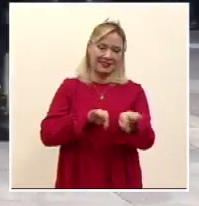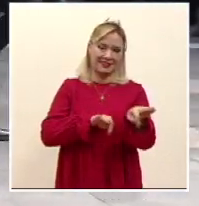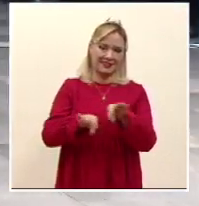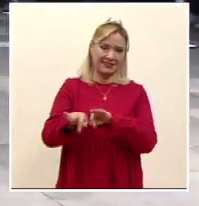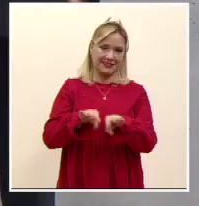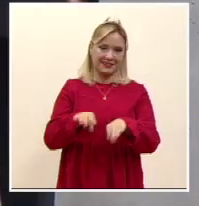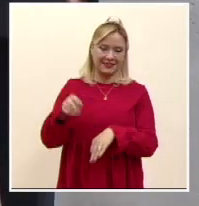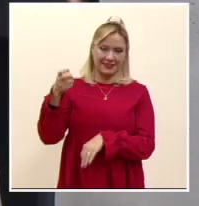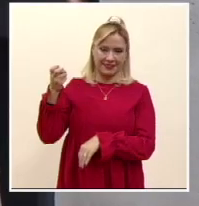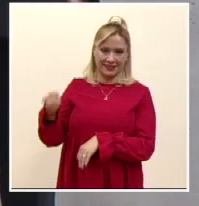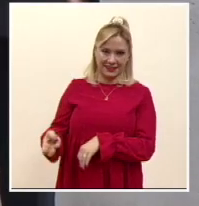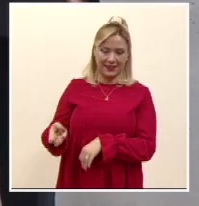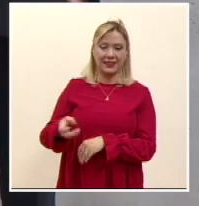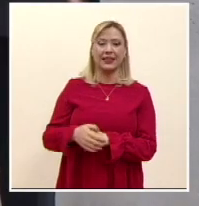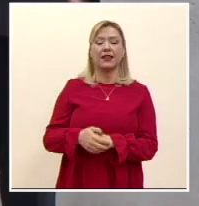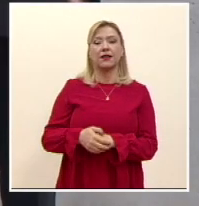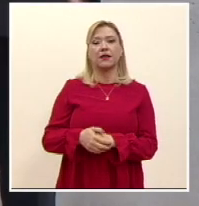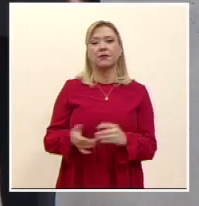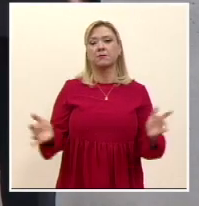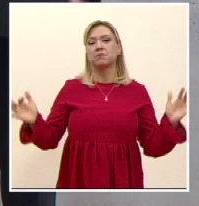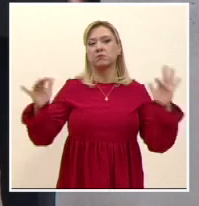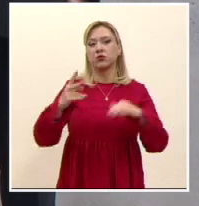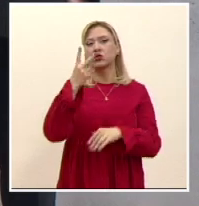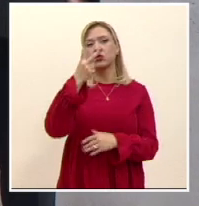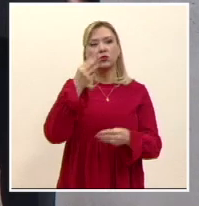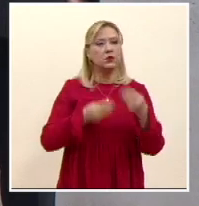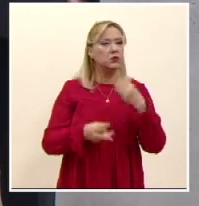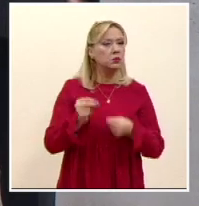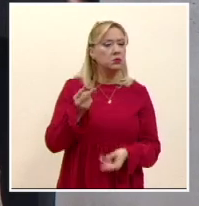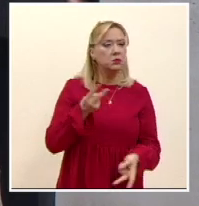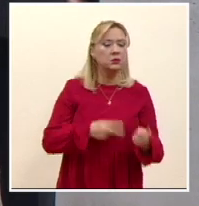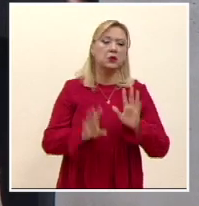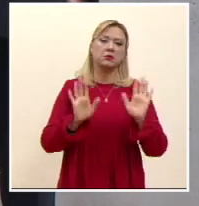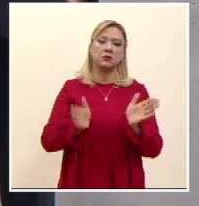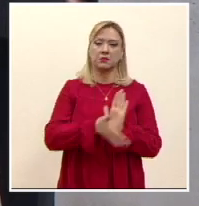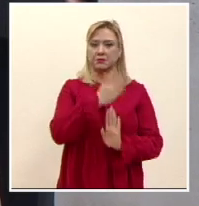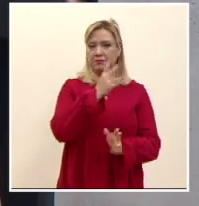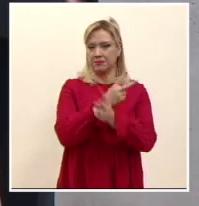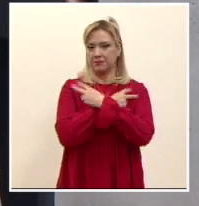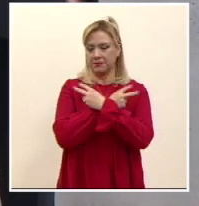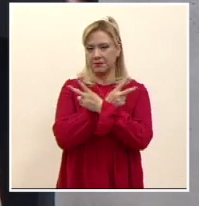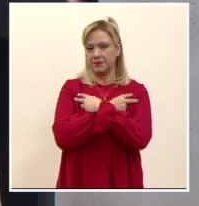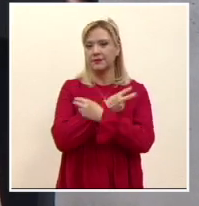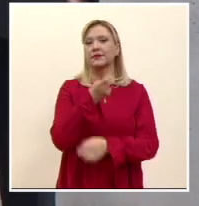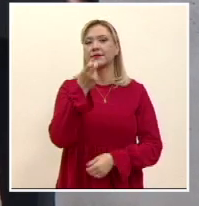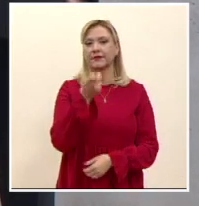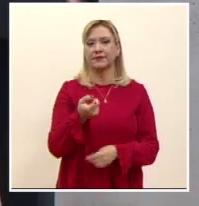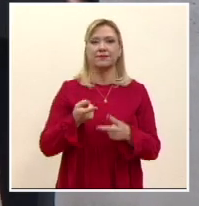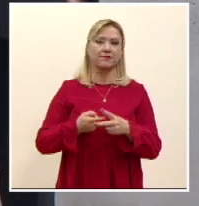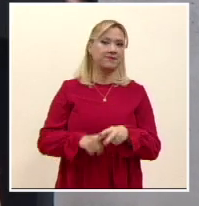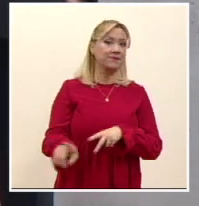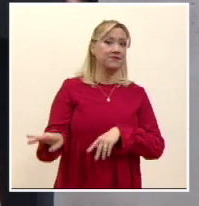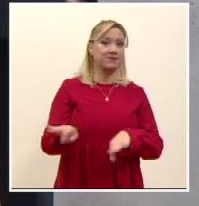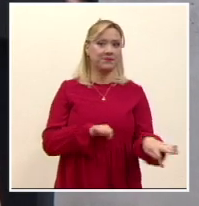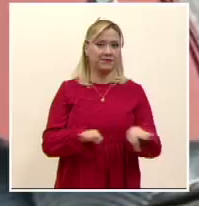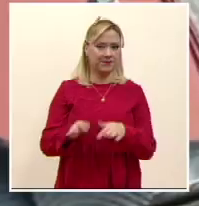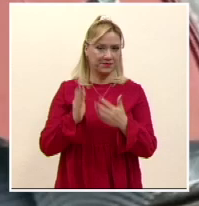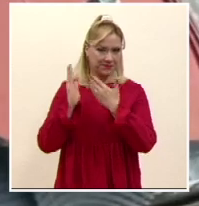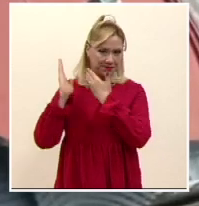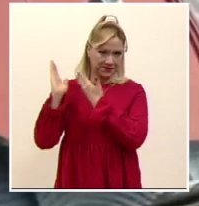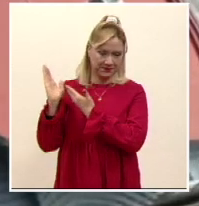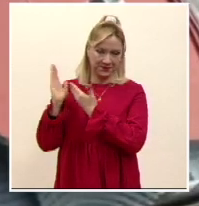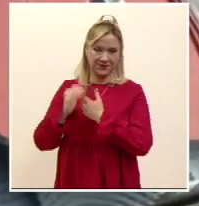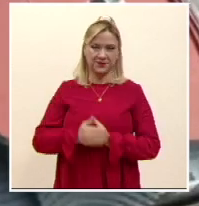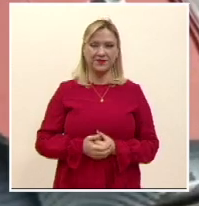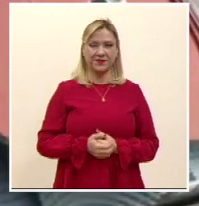Tribunal Electoral, a la que no asistieron dos de los magistrados de la Sala Superior. Para el canal del Poder Judicial de la Federación,